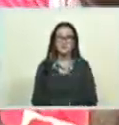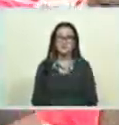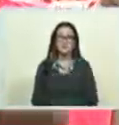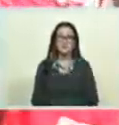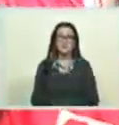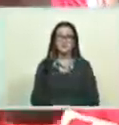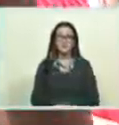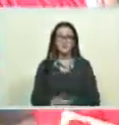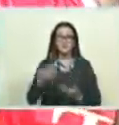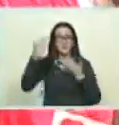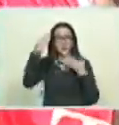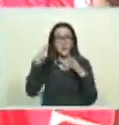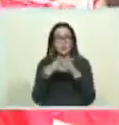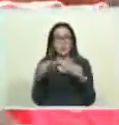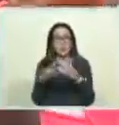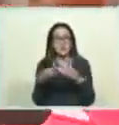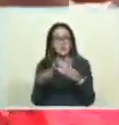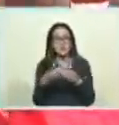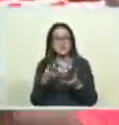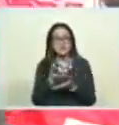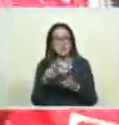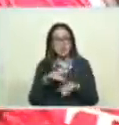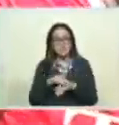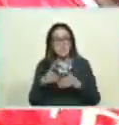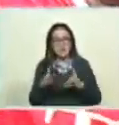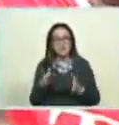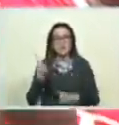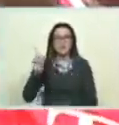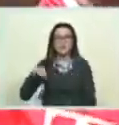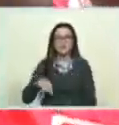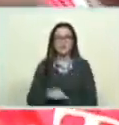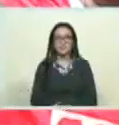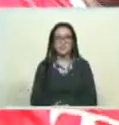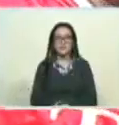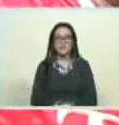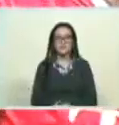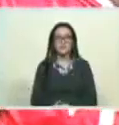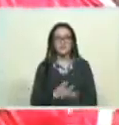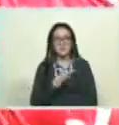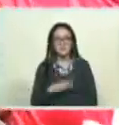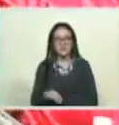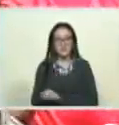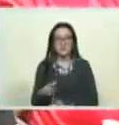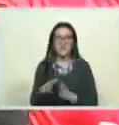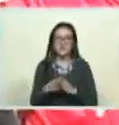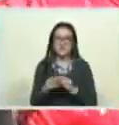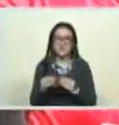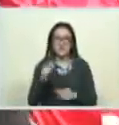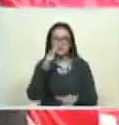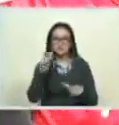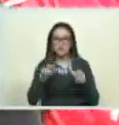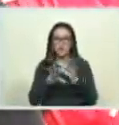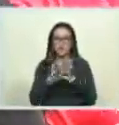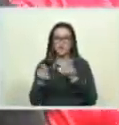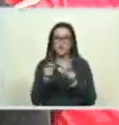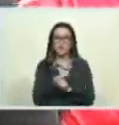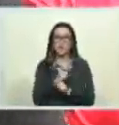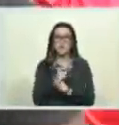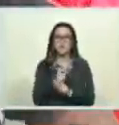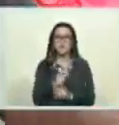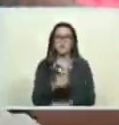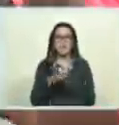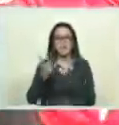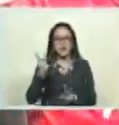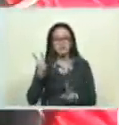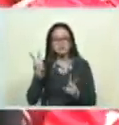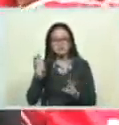Saludo allí a todo el equipo que lo acompaña, el ministro, presidente, compañero Joel, y a todos los compañeros constituyentes por el sector